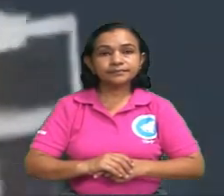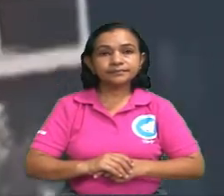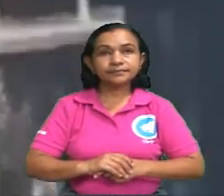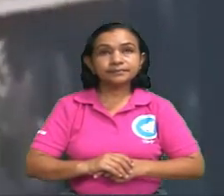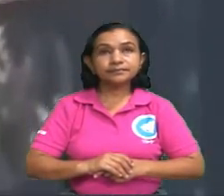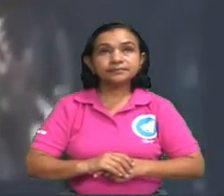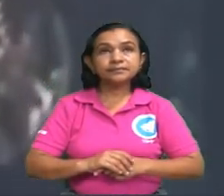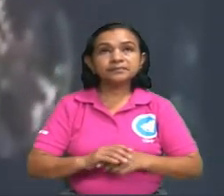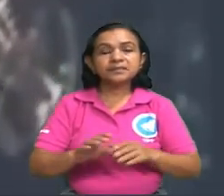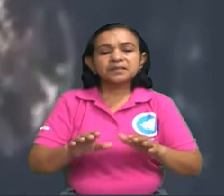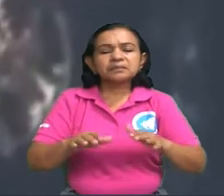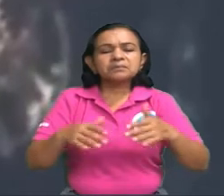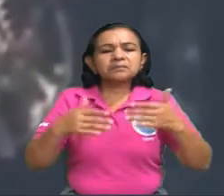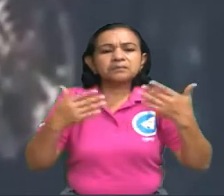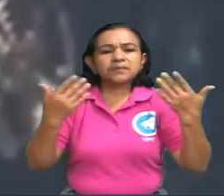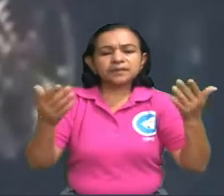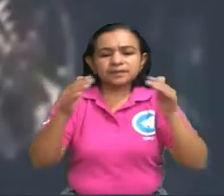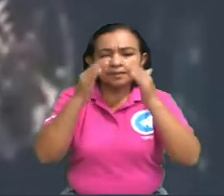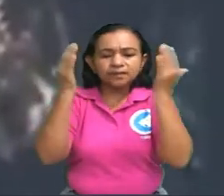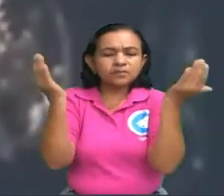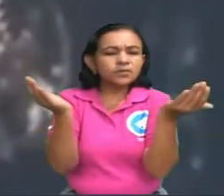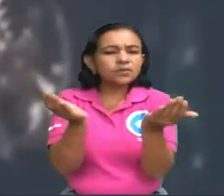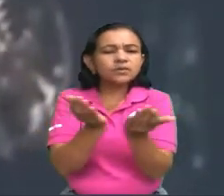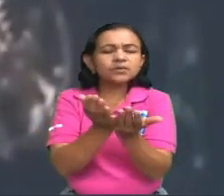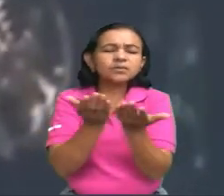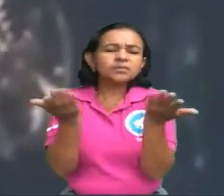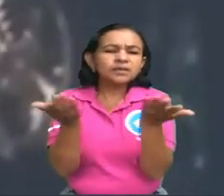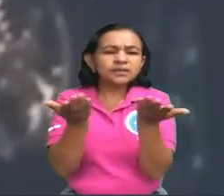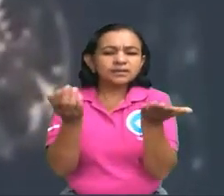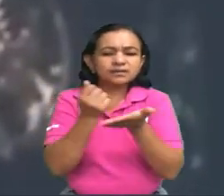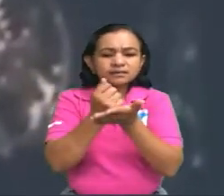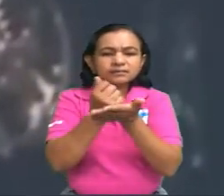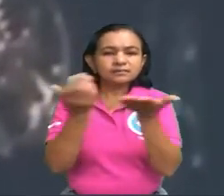¿Para qué sirve el mundo?